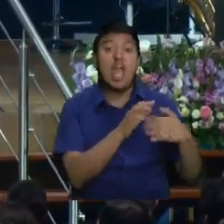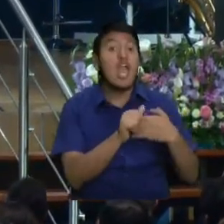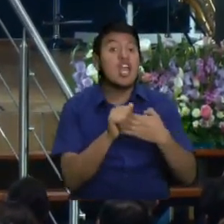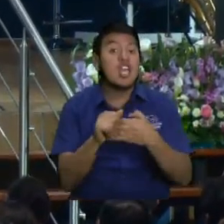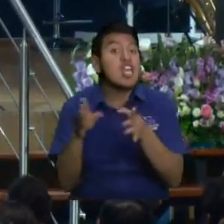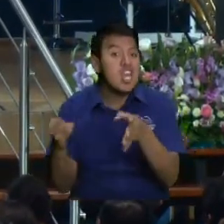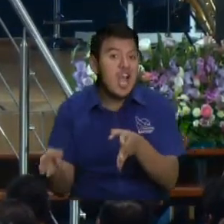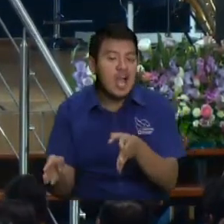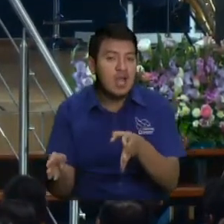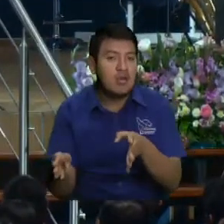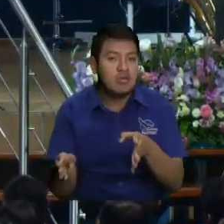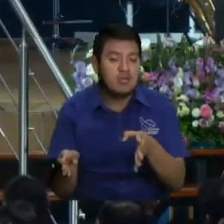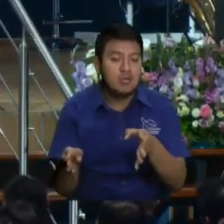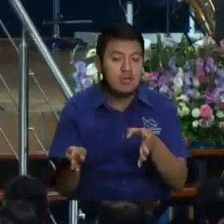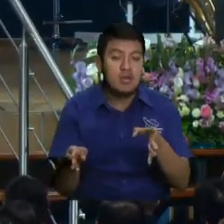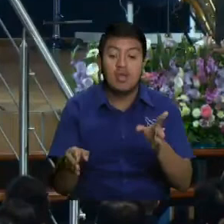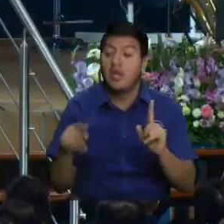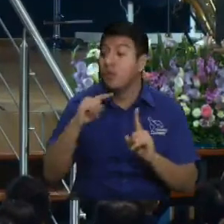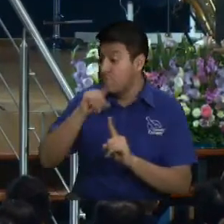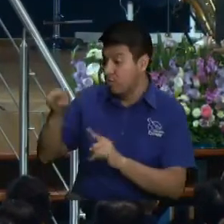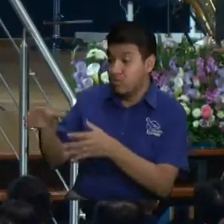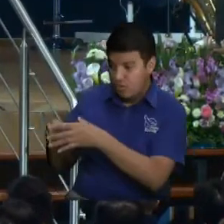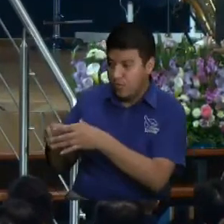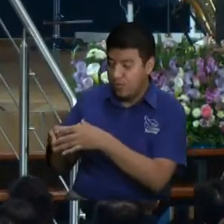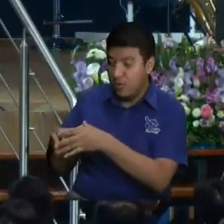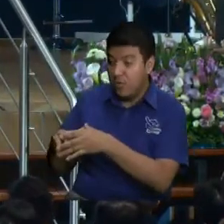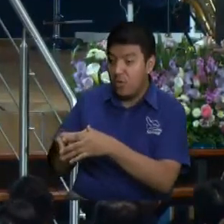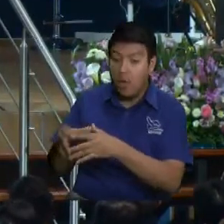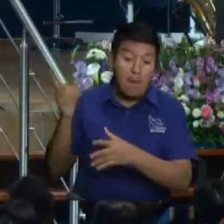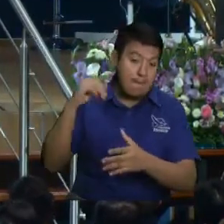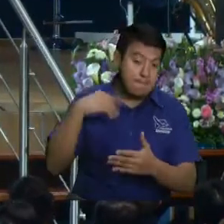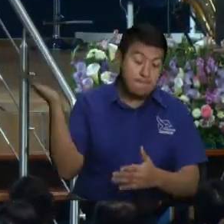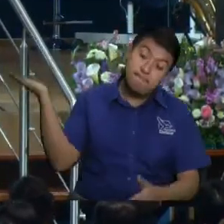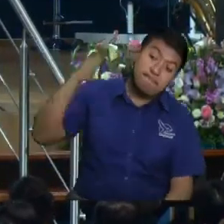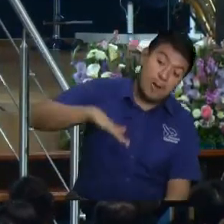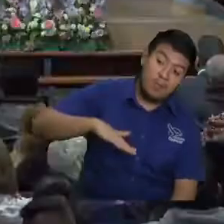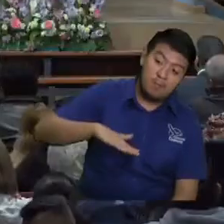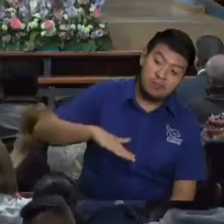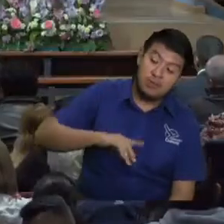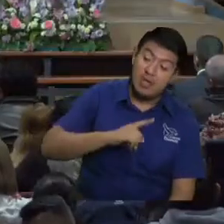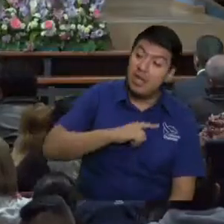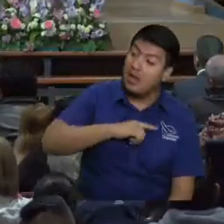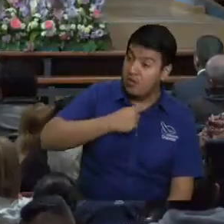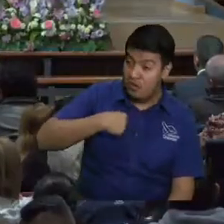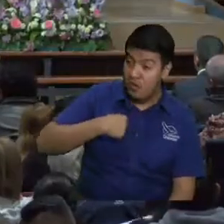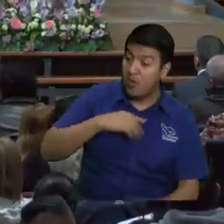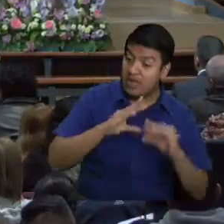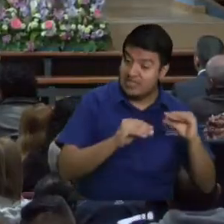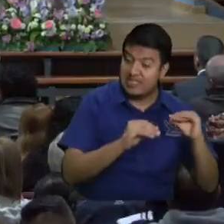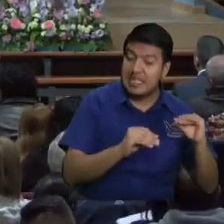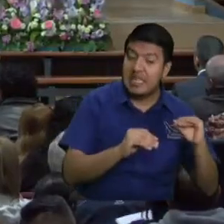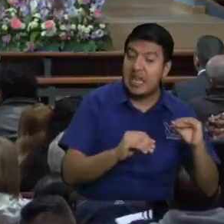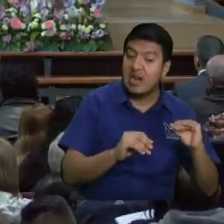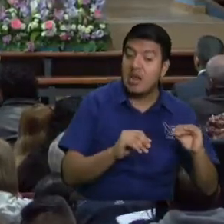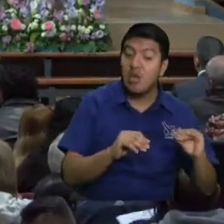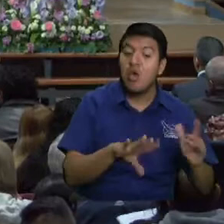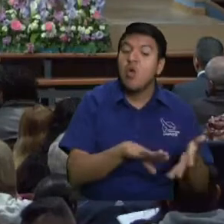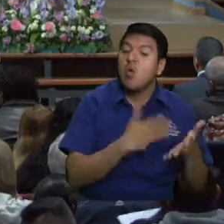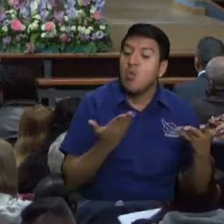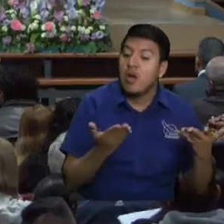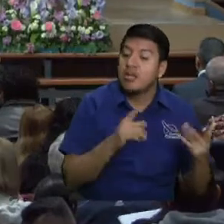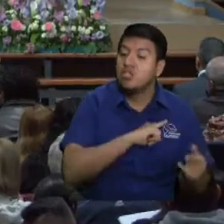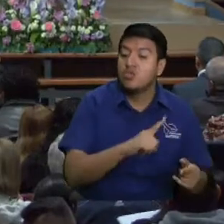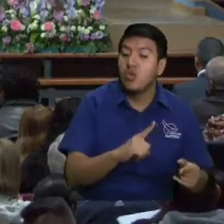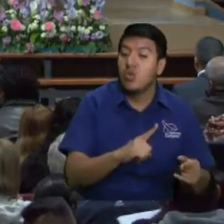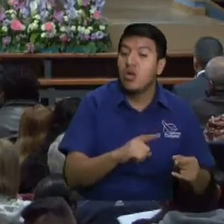judíos celebran la fiesta de los tabernáculos, y nos vamos a meter el bus por áreas en donde solo viven judíos